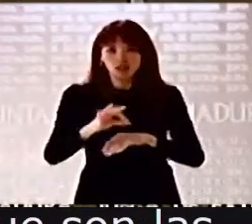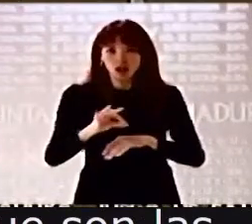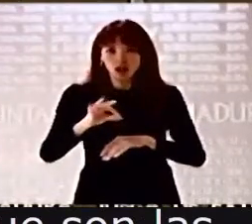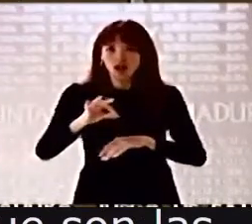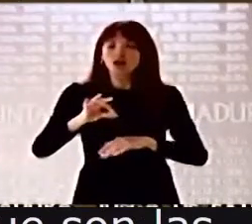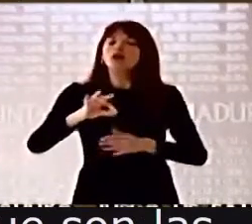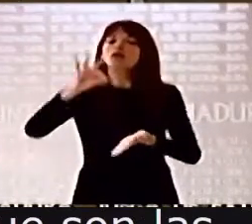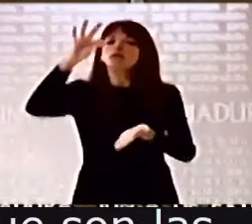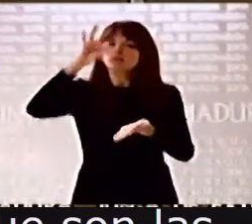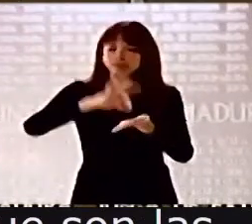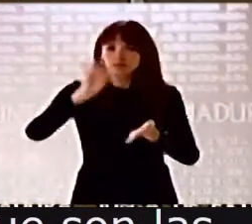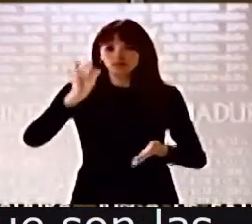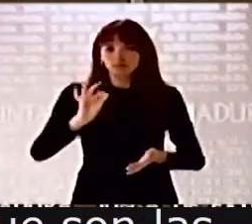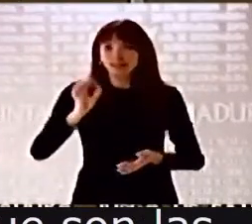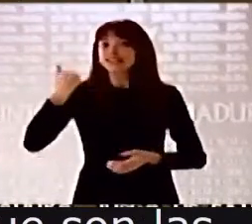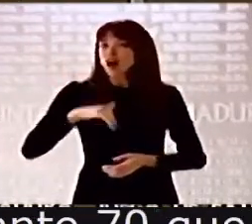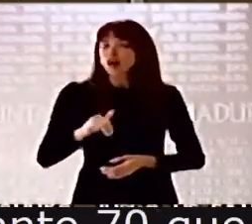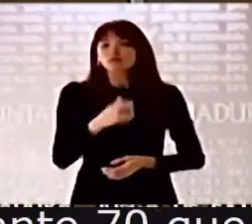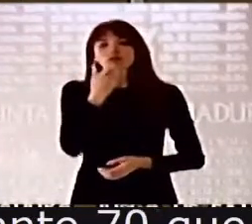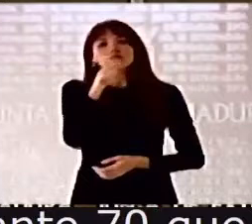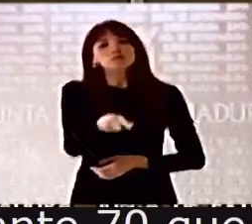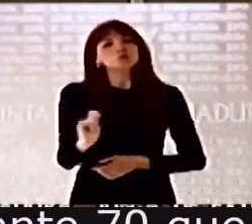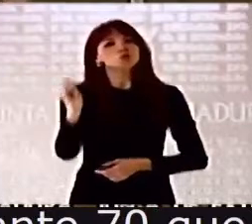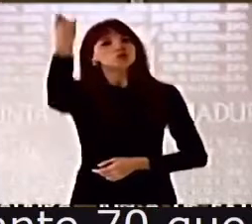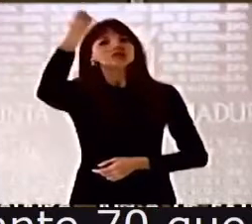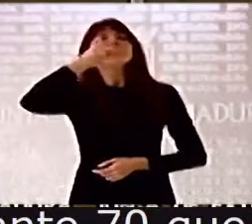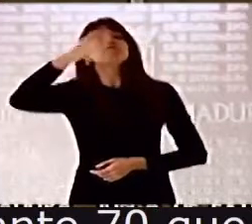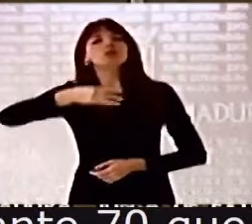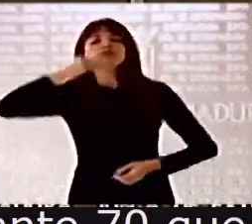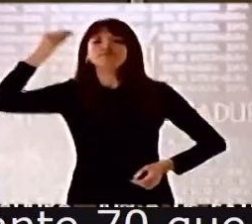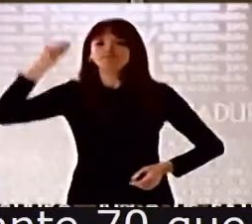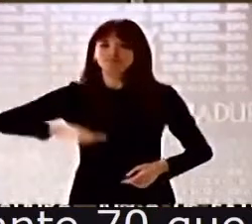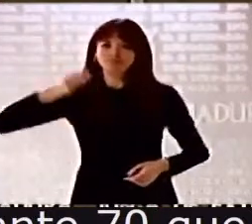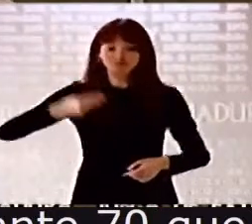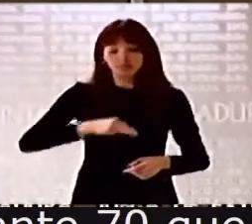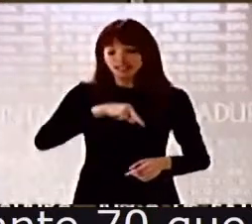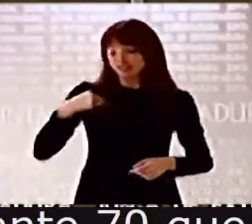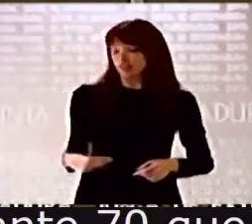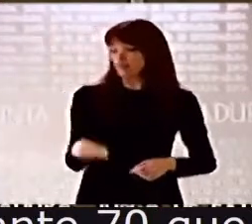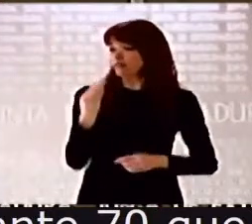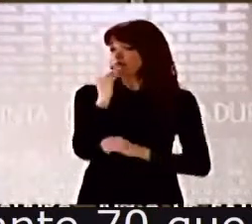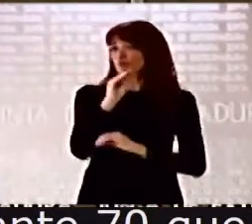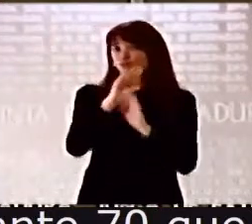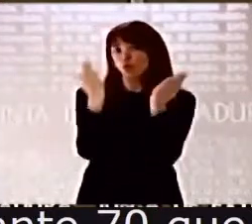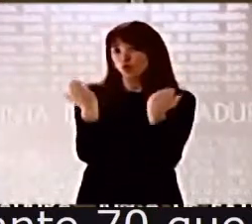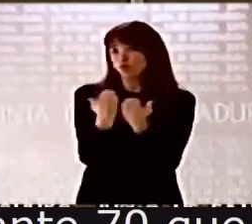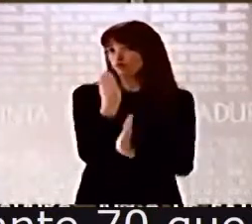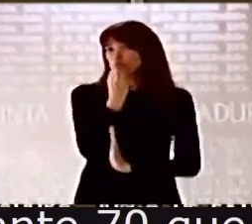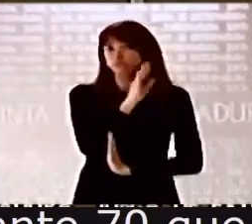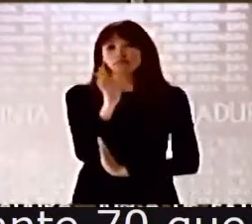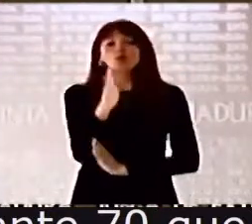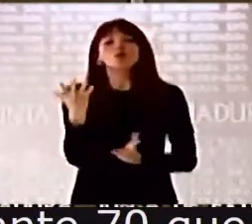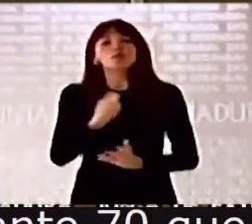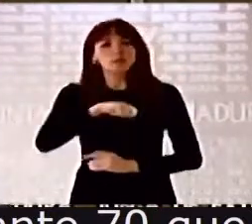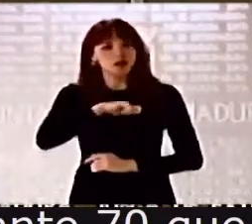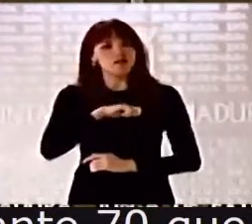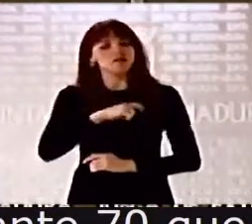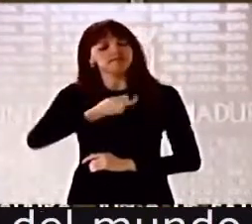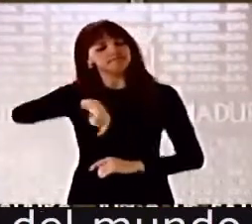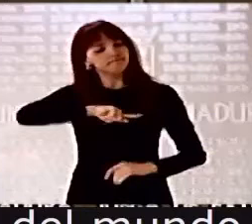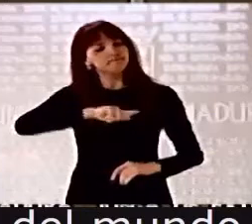Ese que consigue, que lo consigue la mejor sanidad del mundo, que es la que tenemos en España y de la que nos sentimos